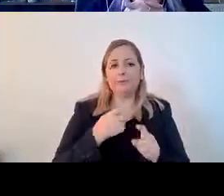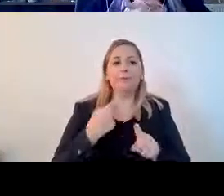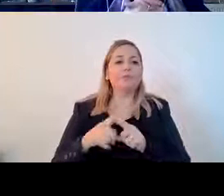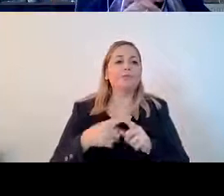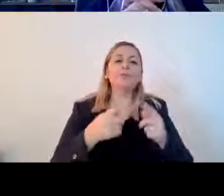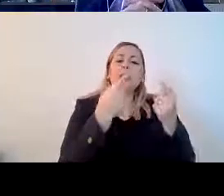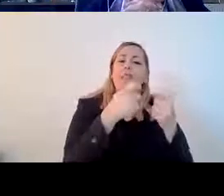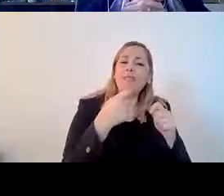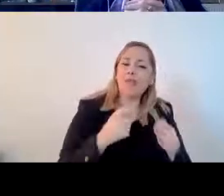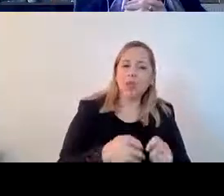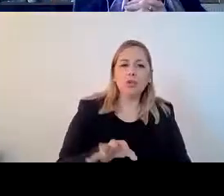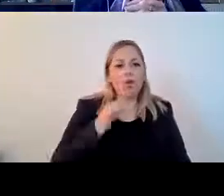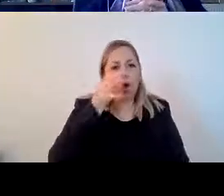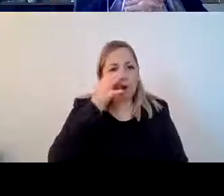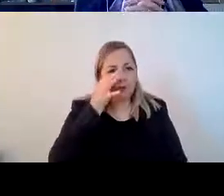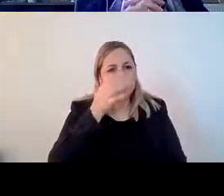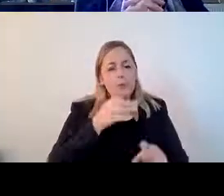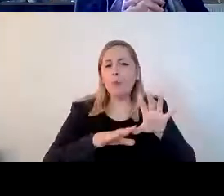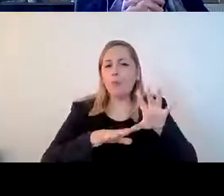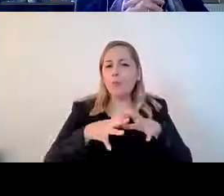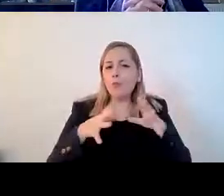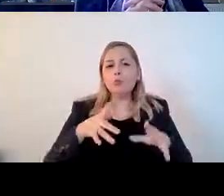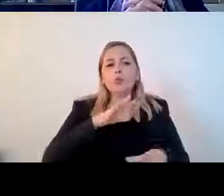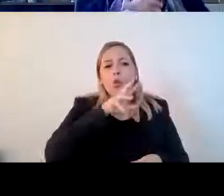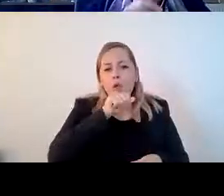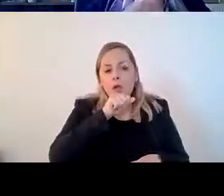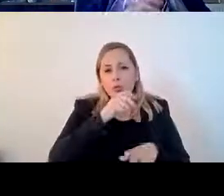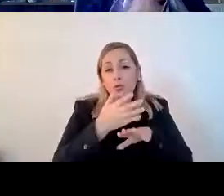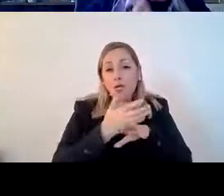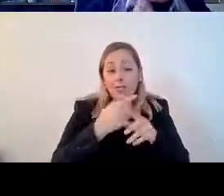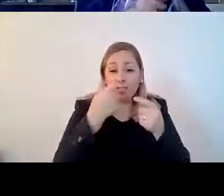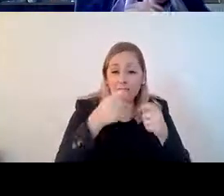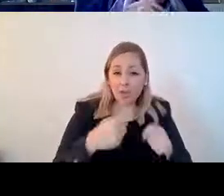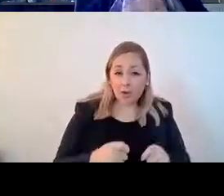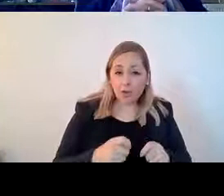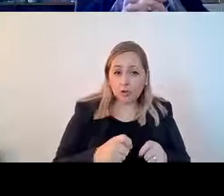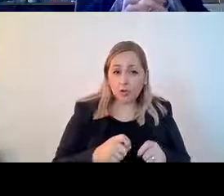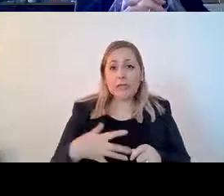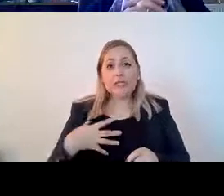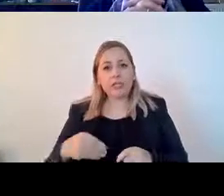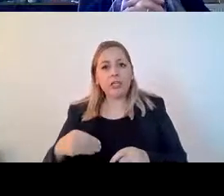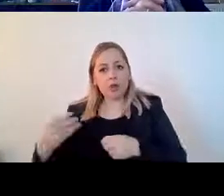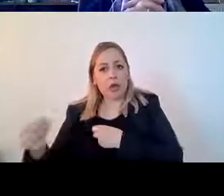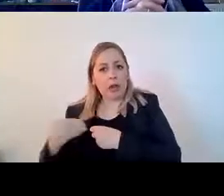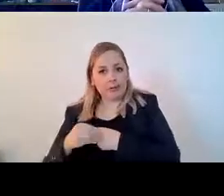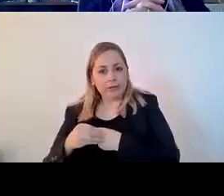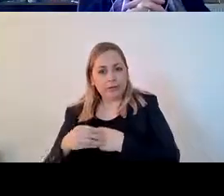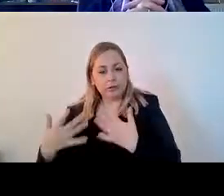ahora? Se ha observado que muchos adultos buscan diagnosticarse luego que sus propios hijos han recibido el